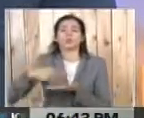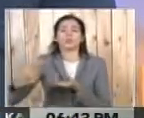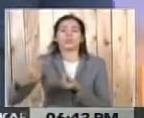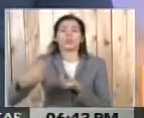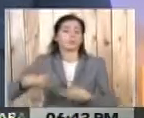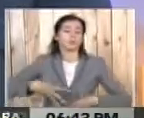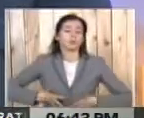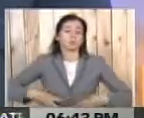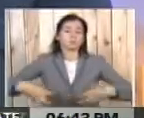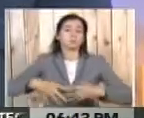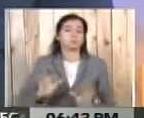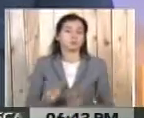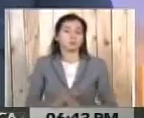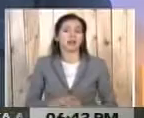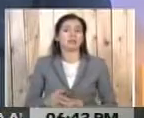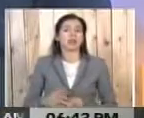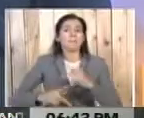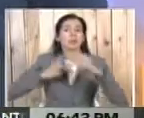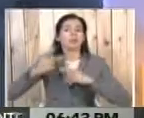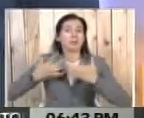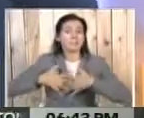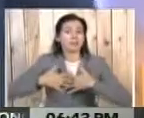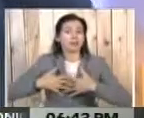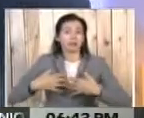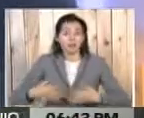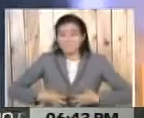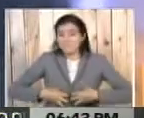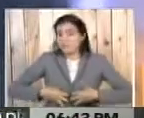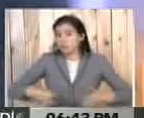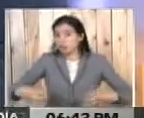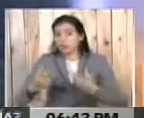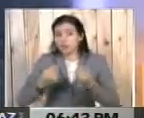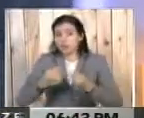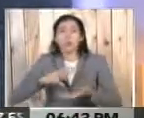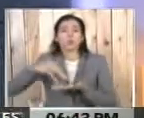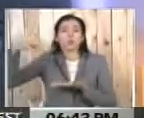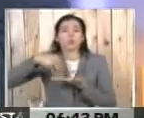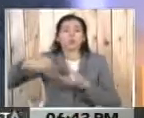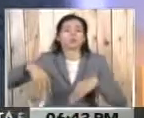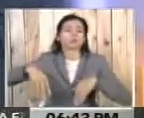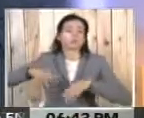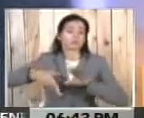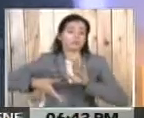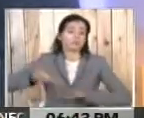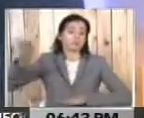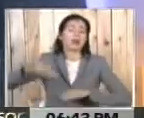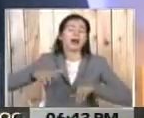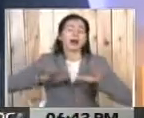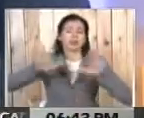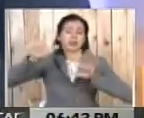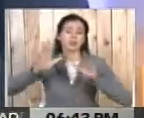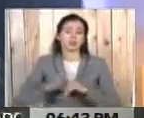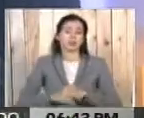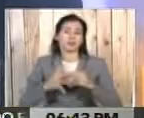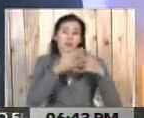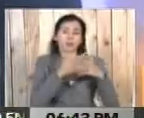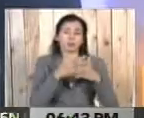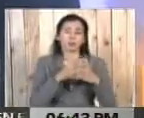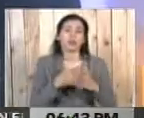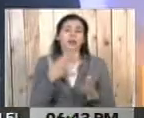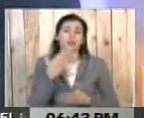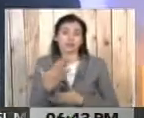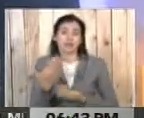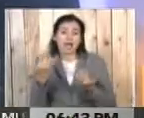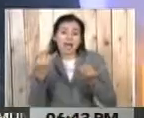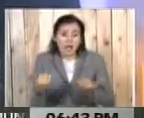miles de millones que producía la CAT TV y Movilnet, se los llevaban a los Estados Unidos. Que gracias a recuperar esas dos empresas, hoy eso